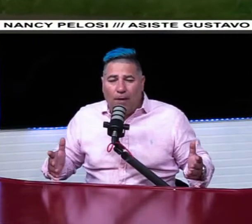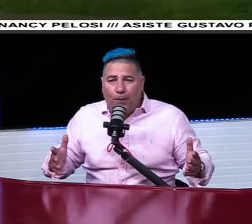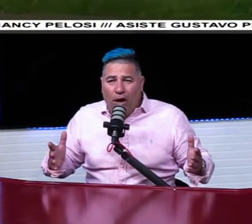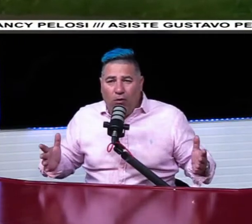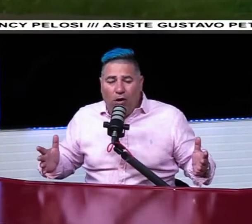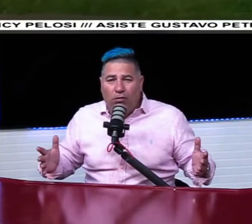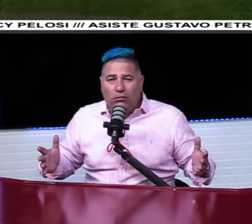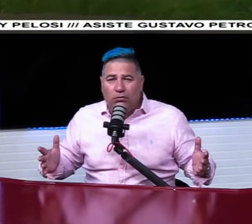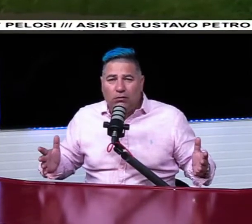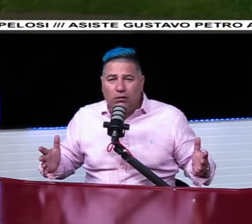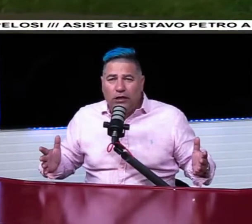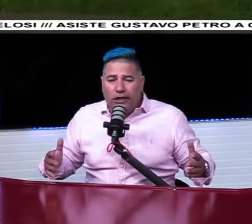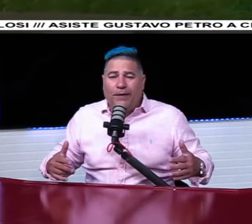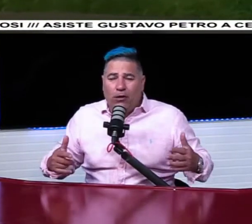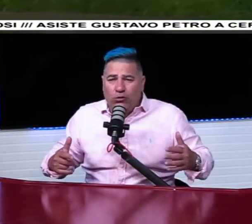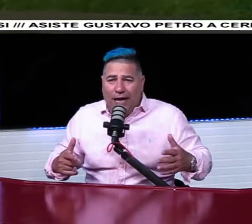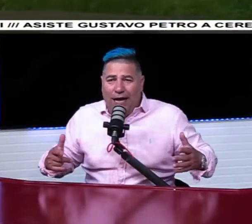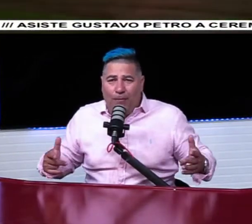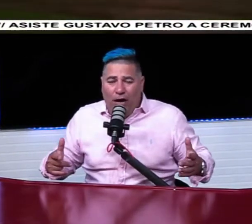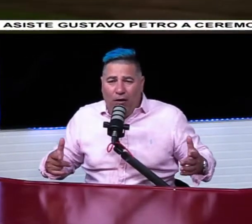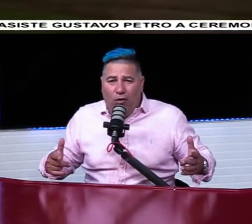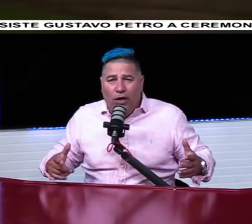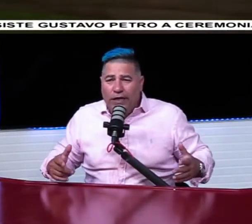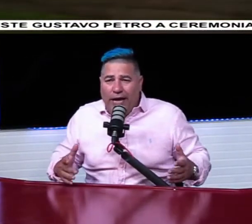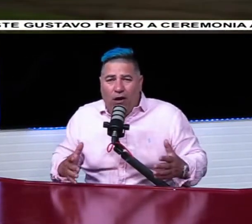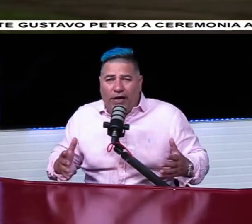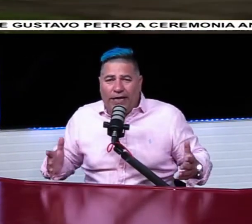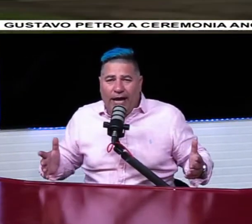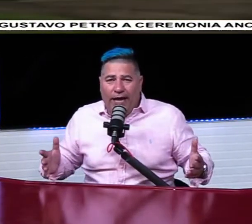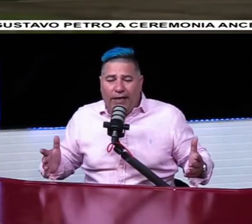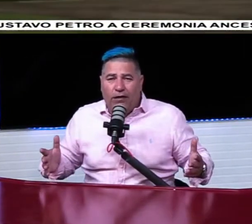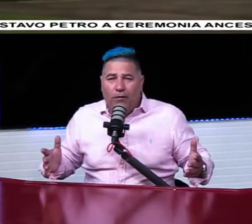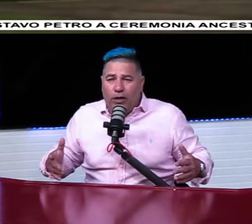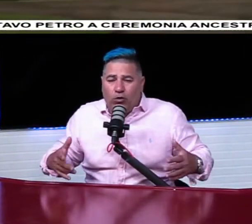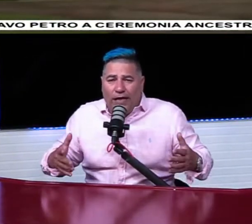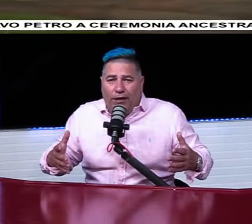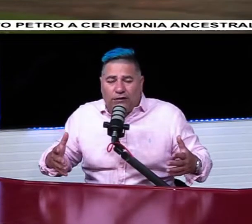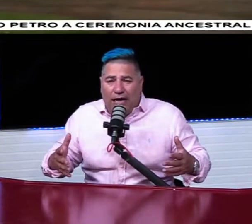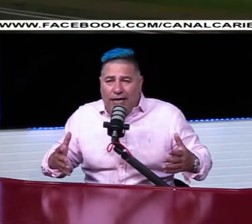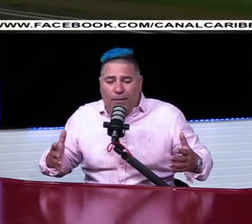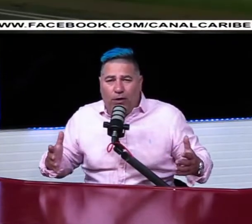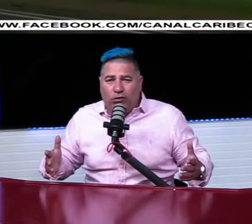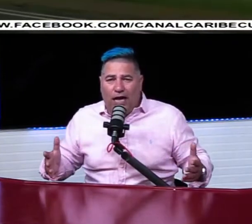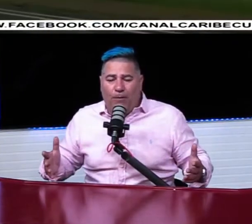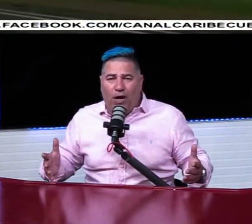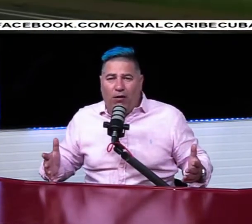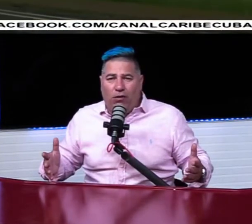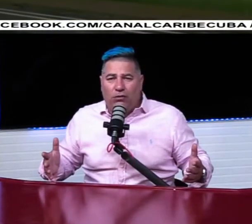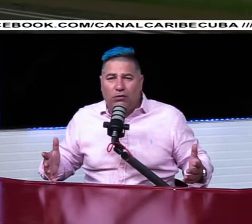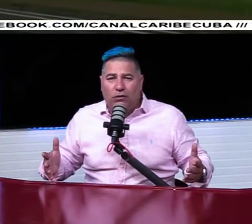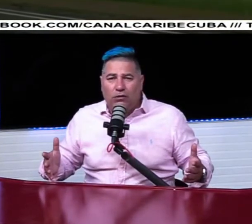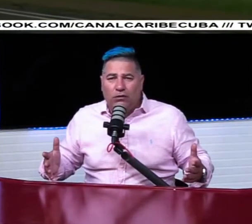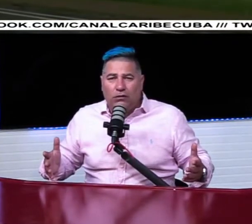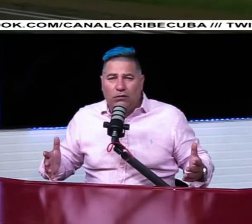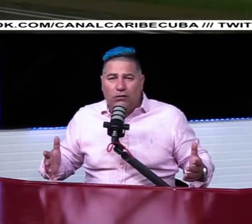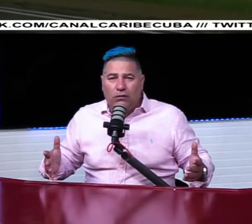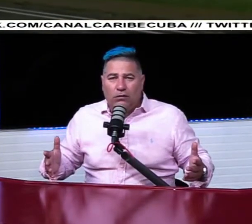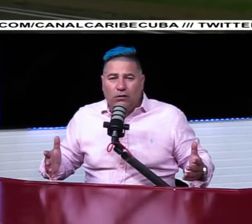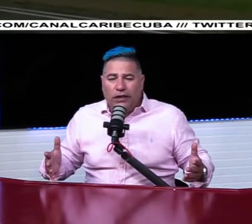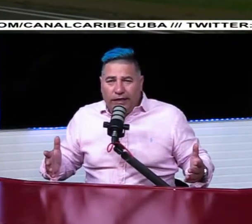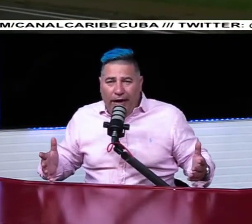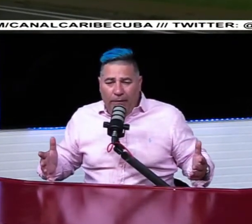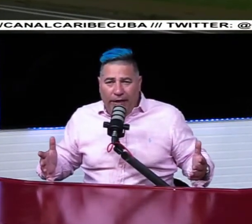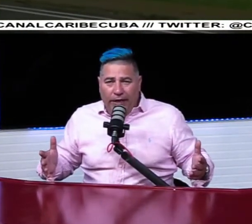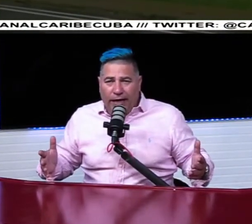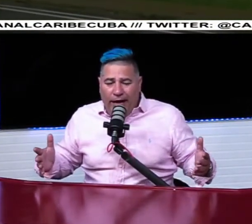al pueblo y preguntarle al pueblo qué es lo que quiere. Pero es que ustedes no salen ni a preguntarle al pueblo.